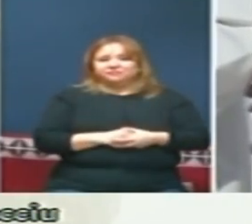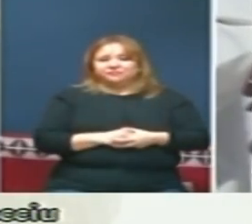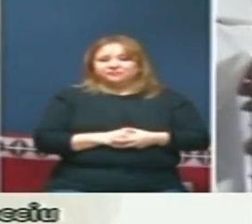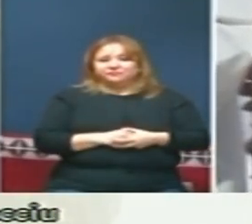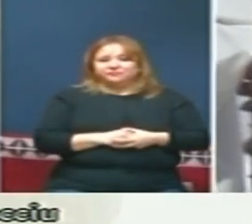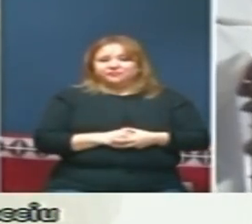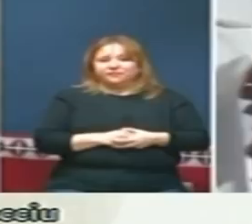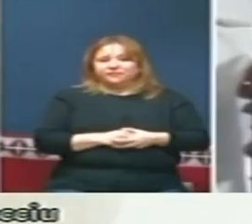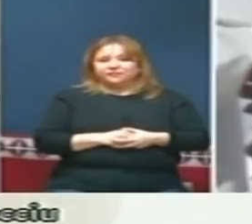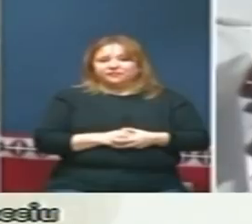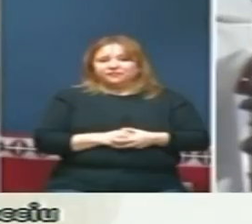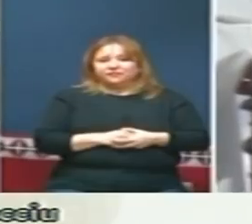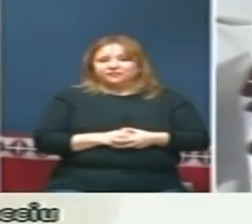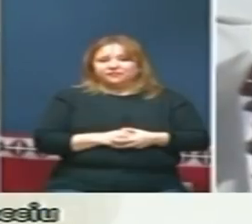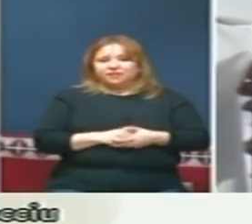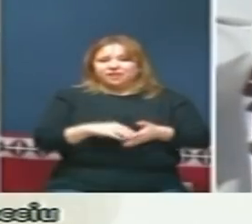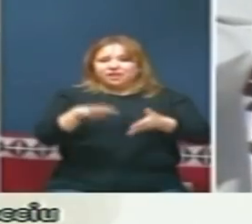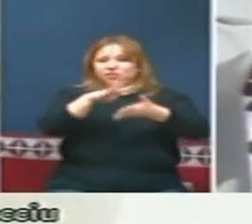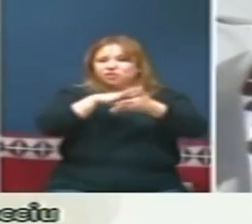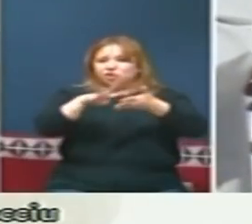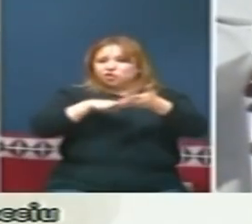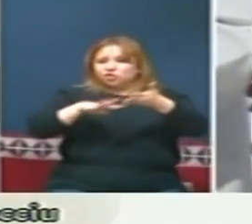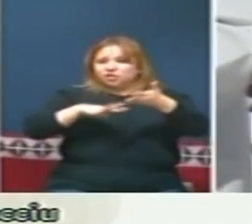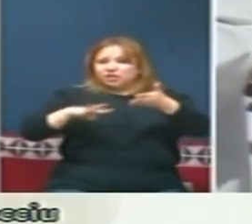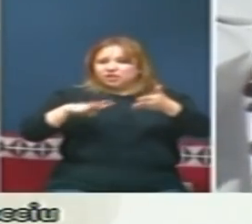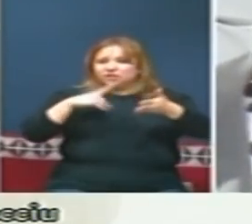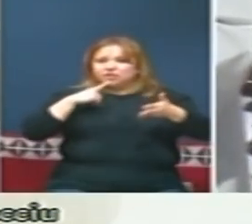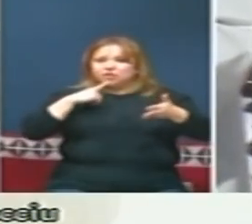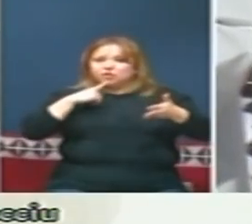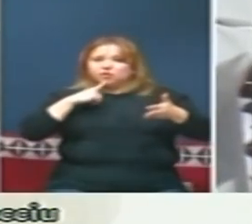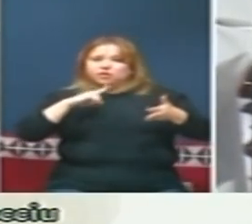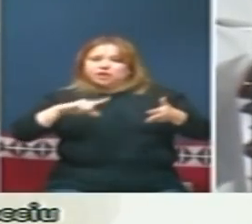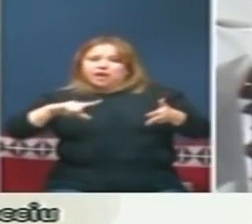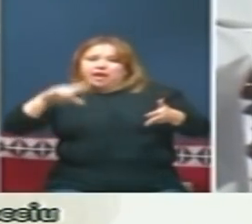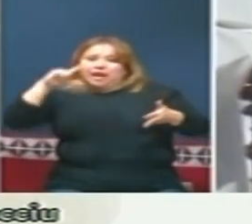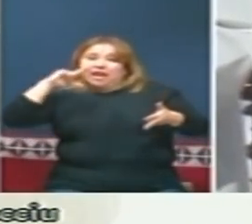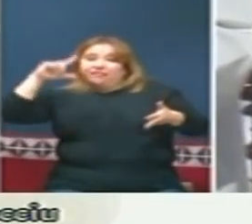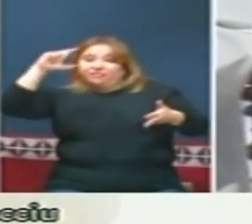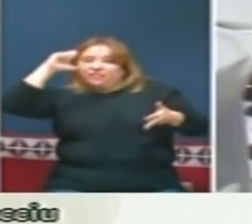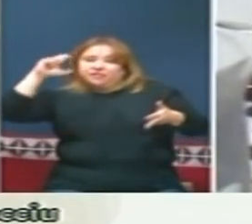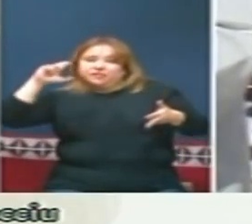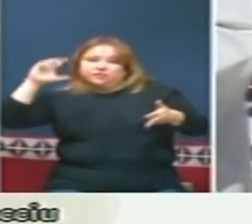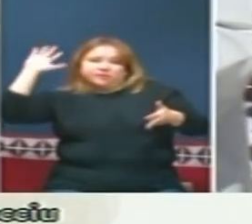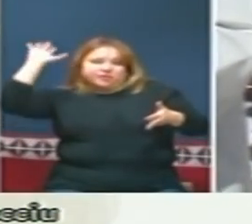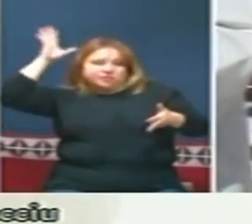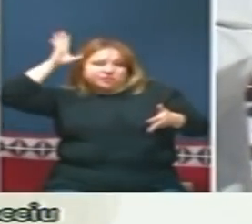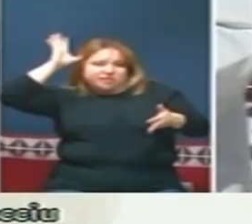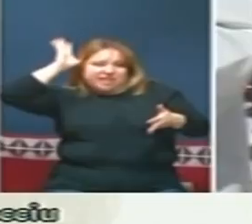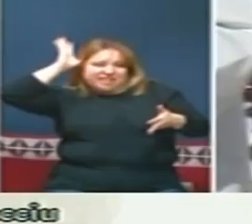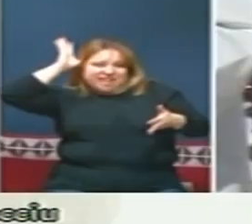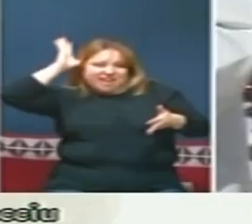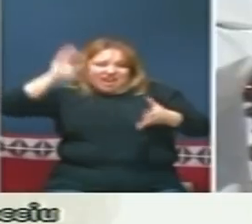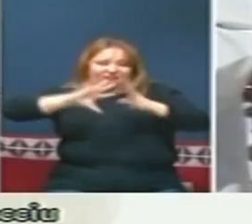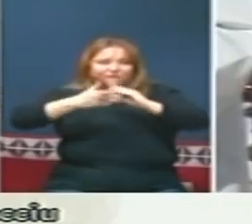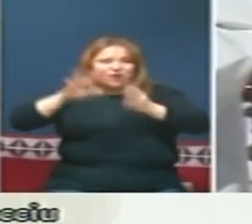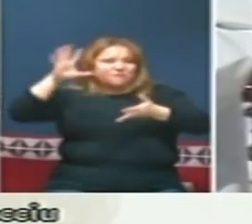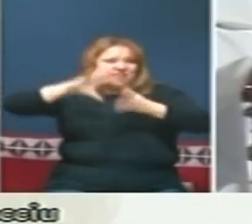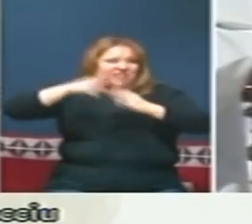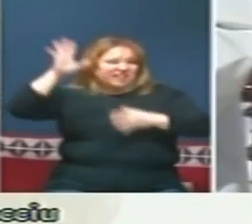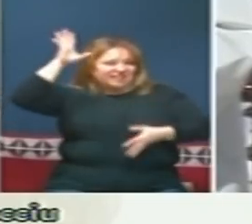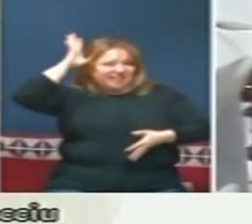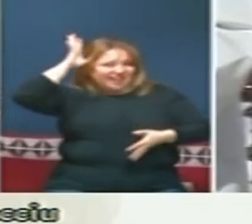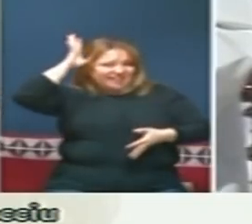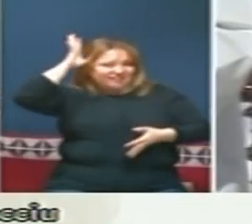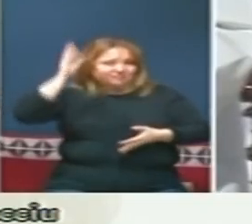non plumorum aliorum fratrum in episcopatu, multorunque Christe fidelium nec sprentes